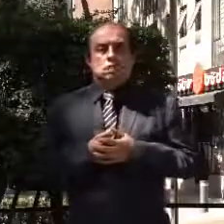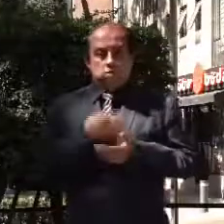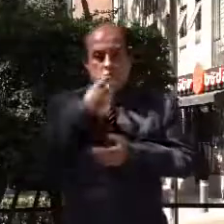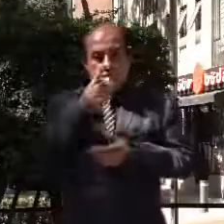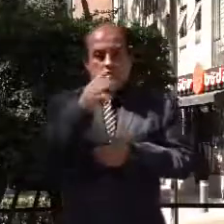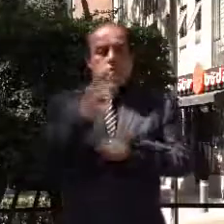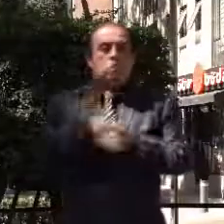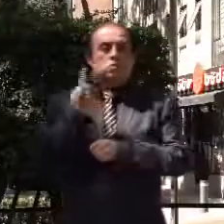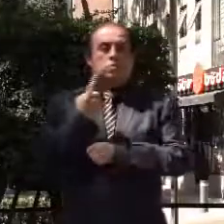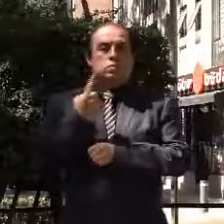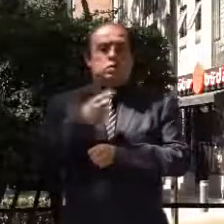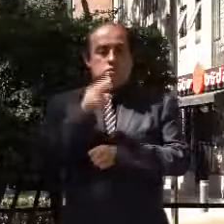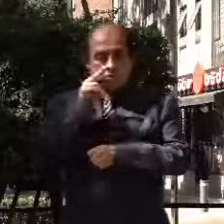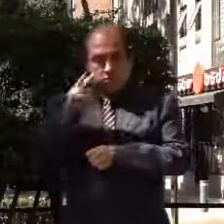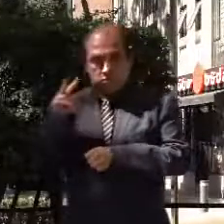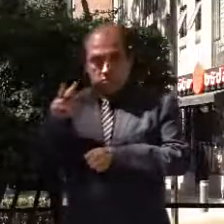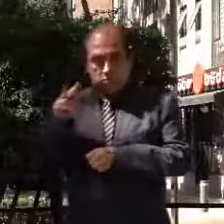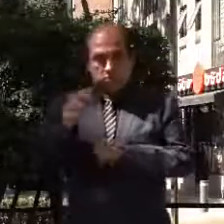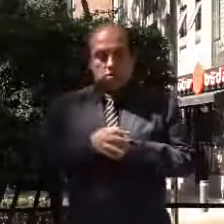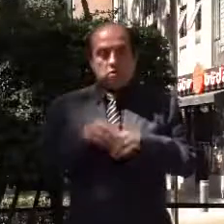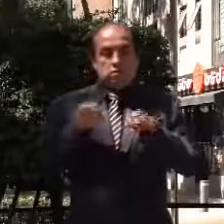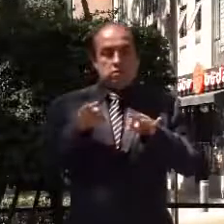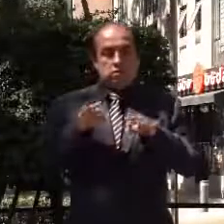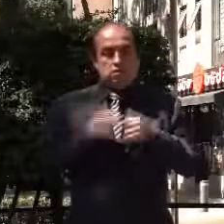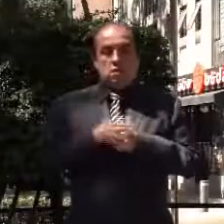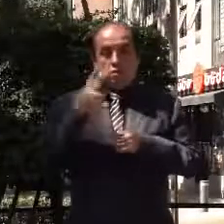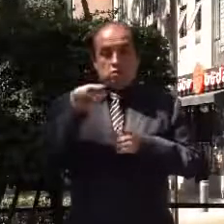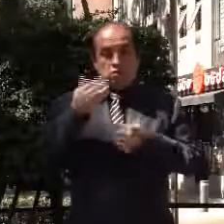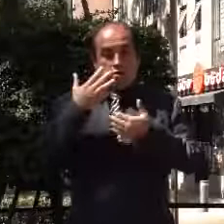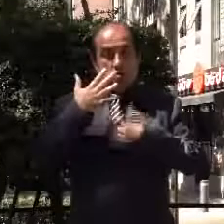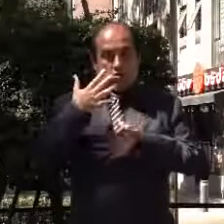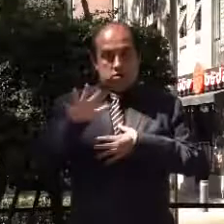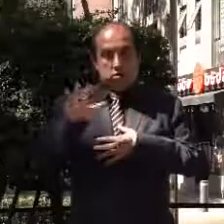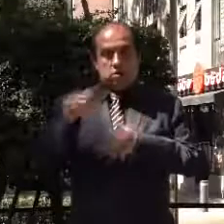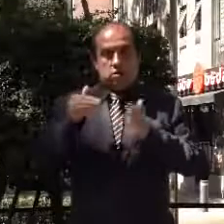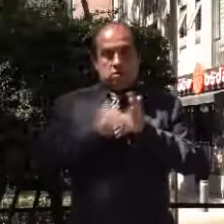porque los veía yo desde mi oficina, no fueron ni 1,000 trabajadores.